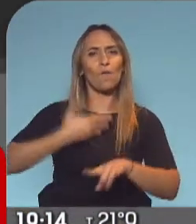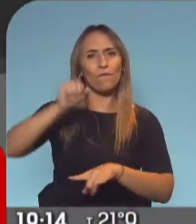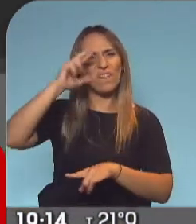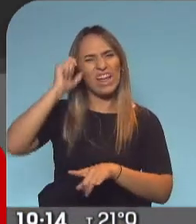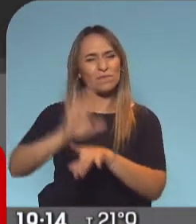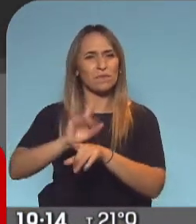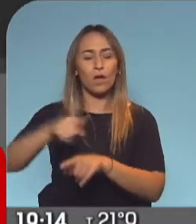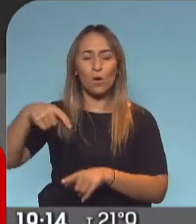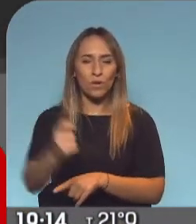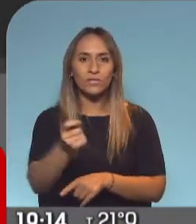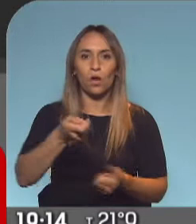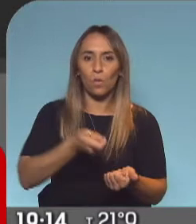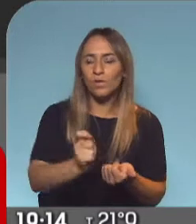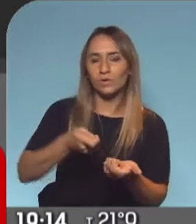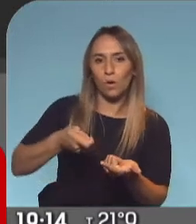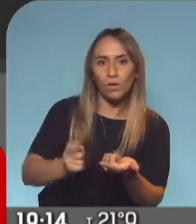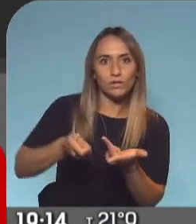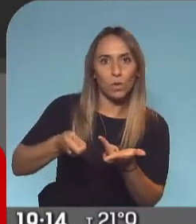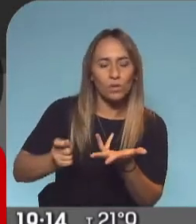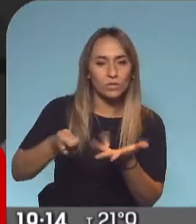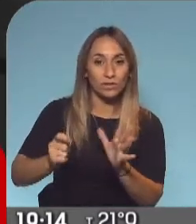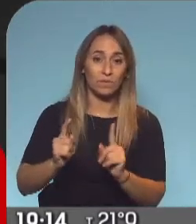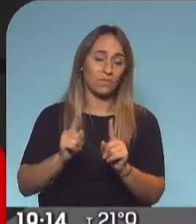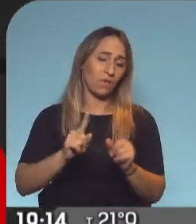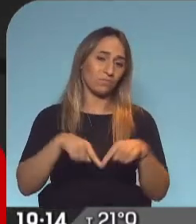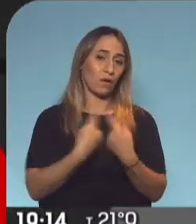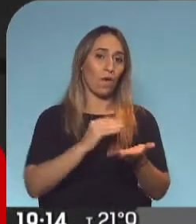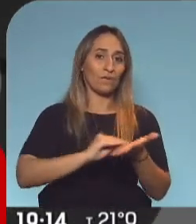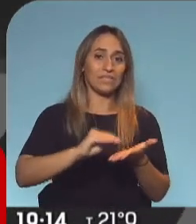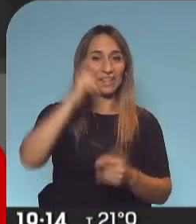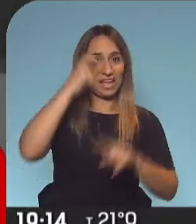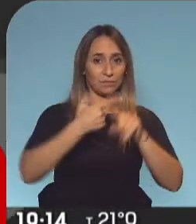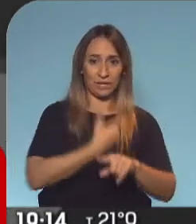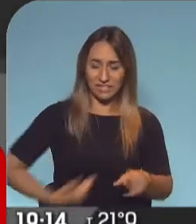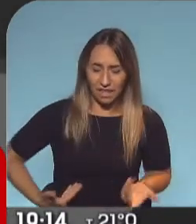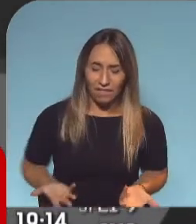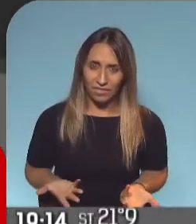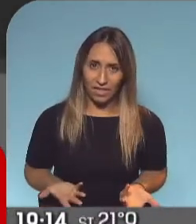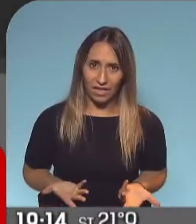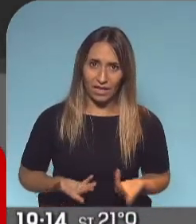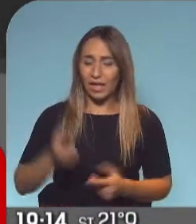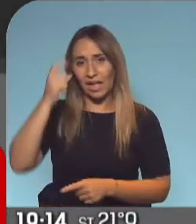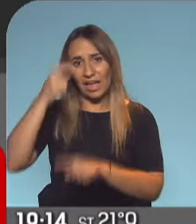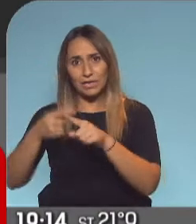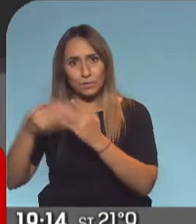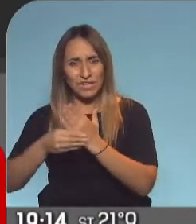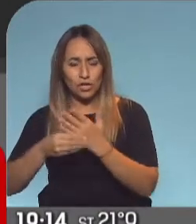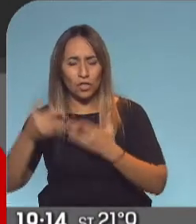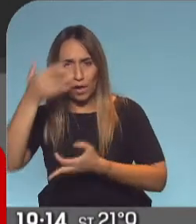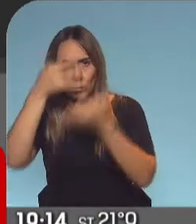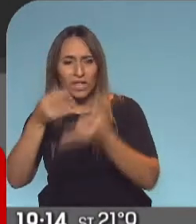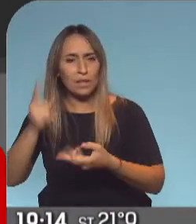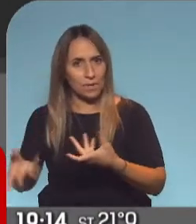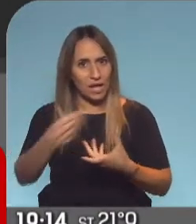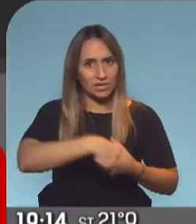mesa judicial, ¿no?, que funcionaba en el despacho del expresidente Macri, donde intervenía hasta el exministro de Justicia del macrismo,